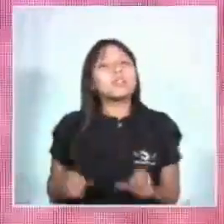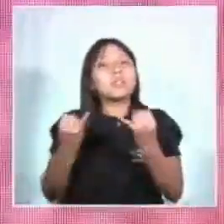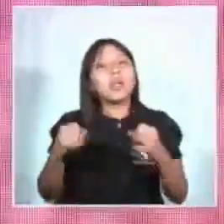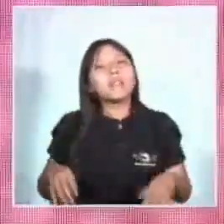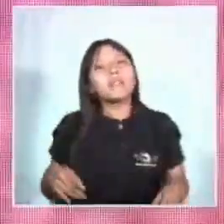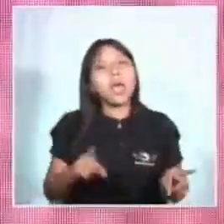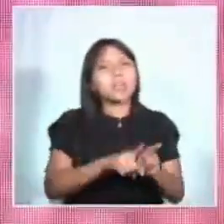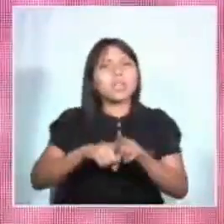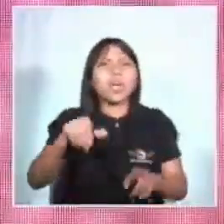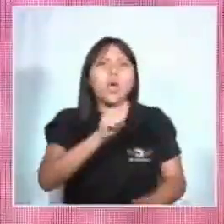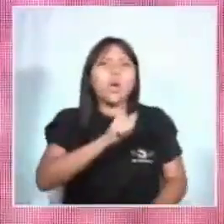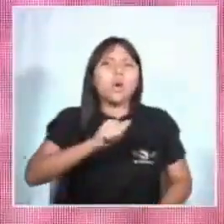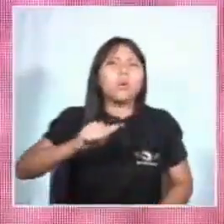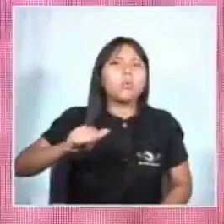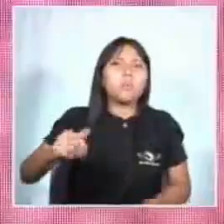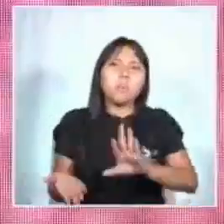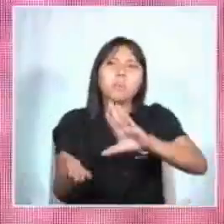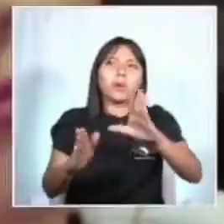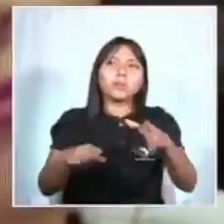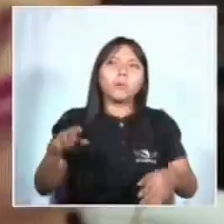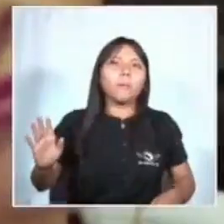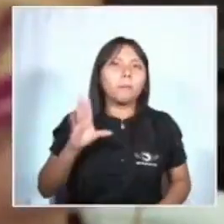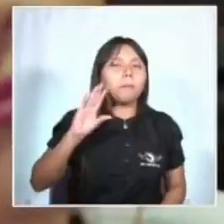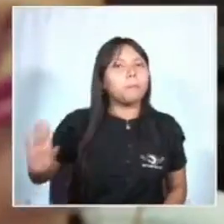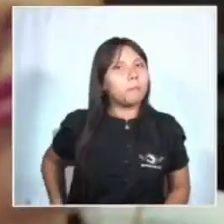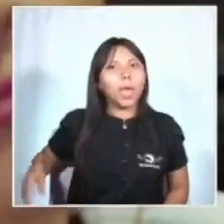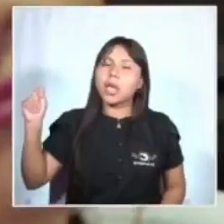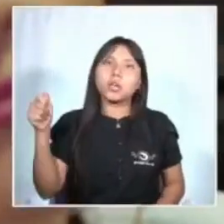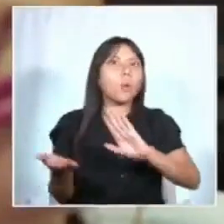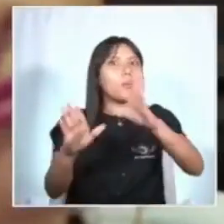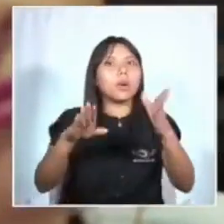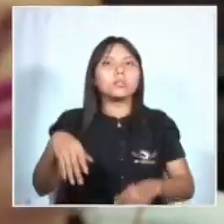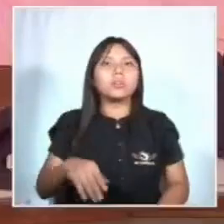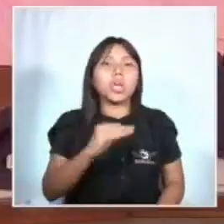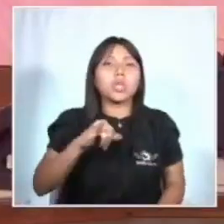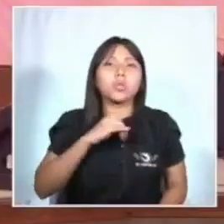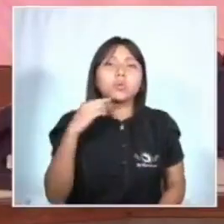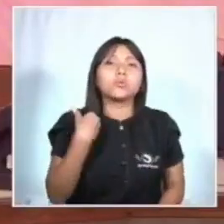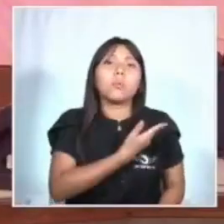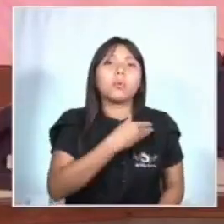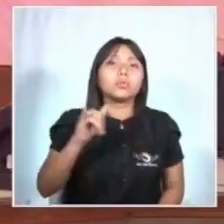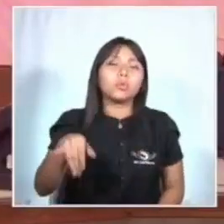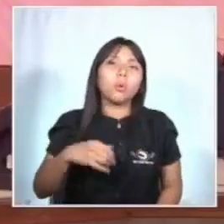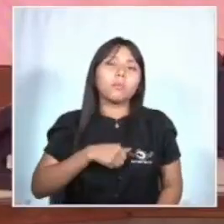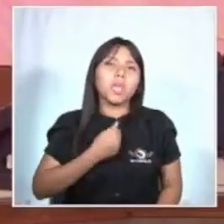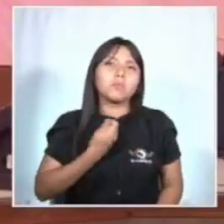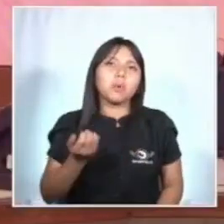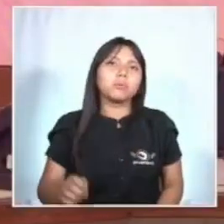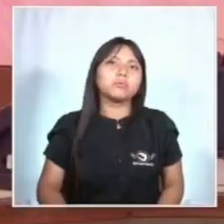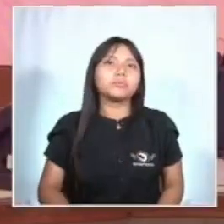Un perro muerto y yo somos la misma cosa.